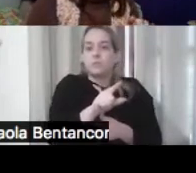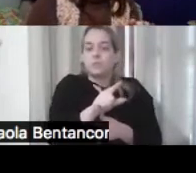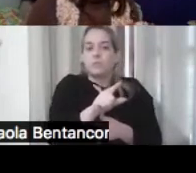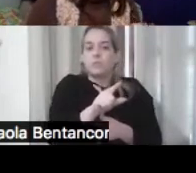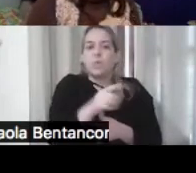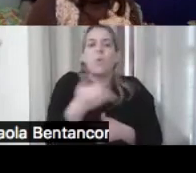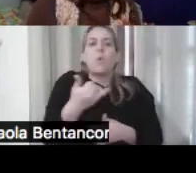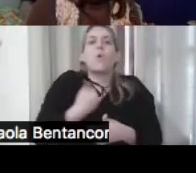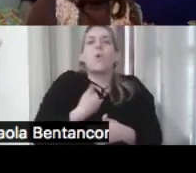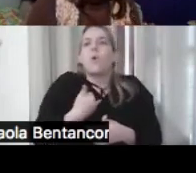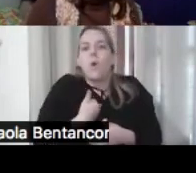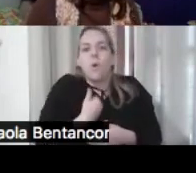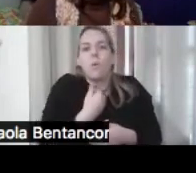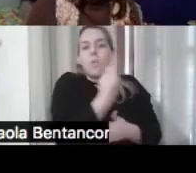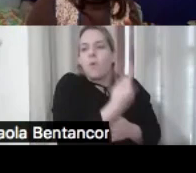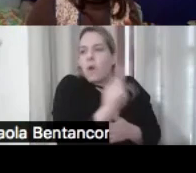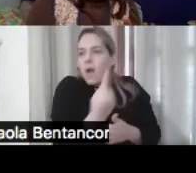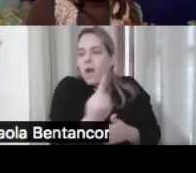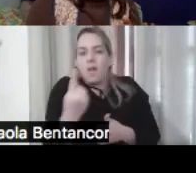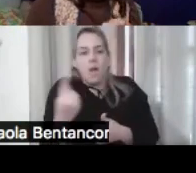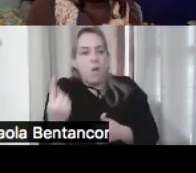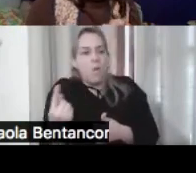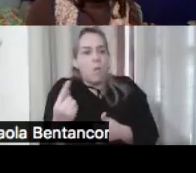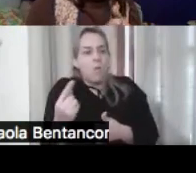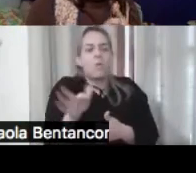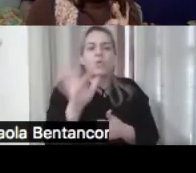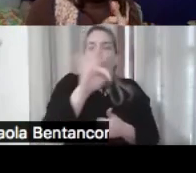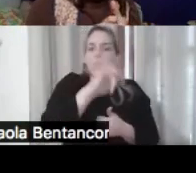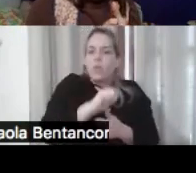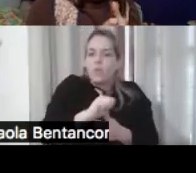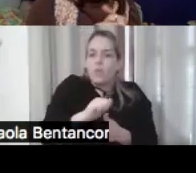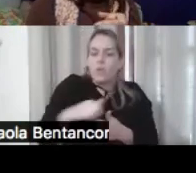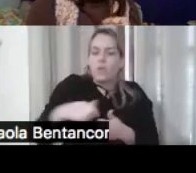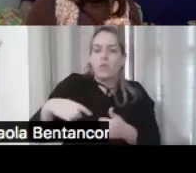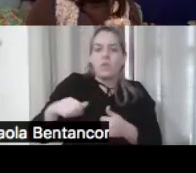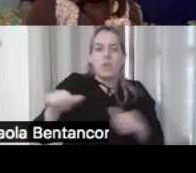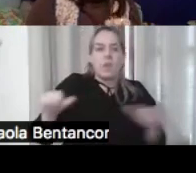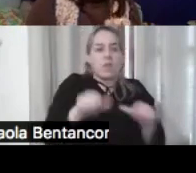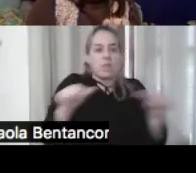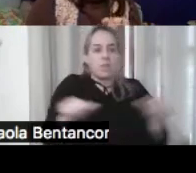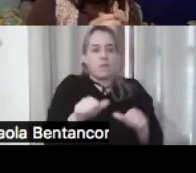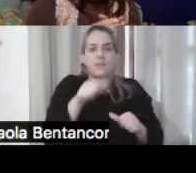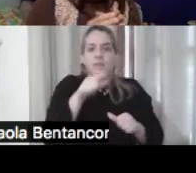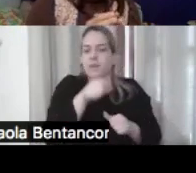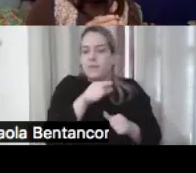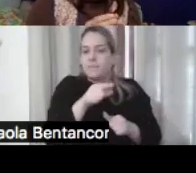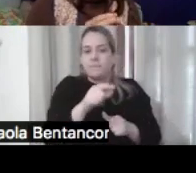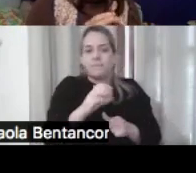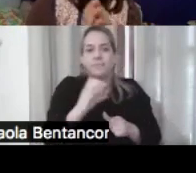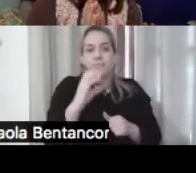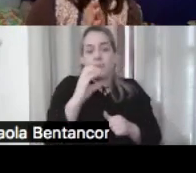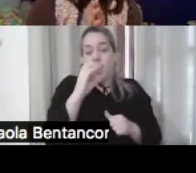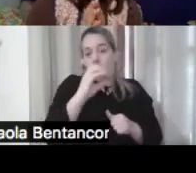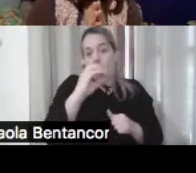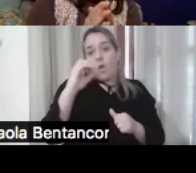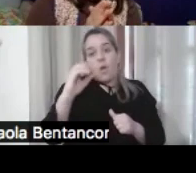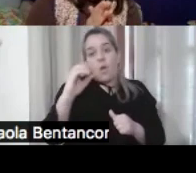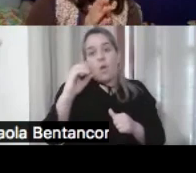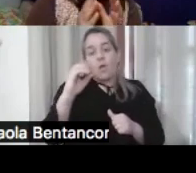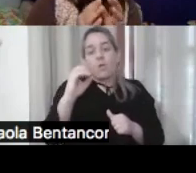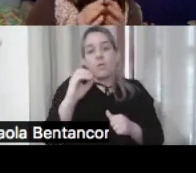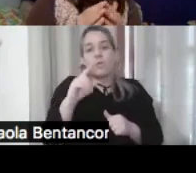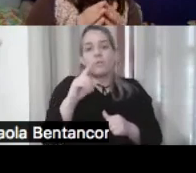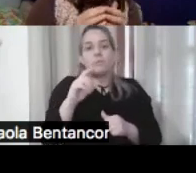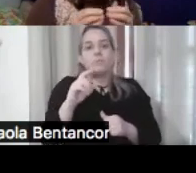de desempeñarnos en nuestras ocupaciones de la vida, que son las coocupaciones. Una coocupación es una